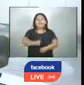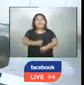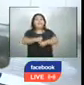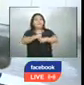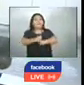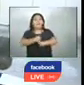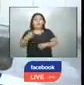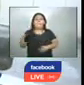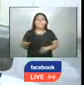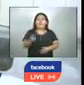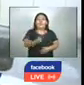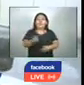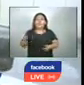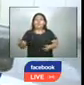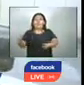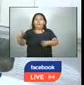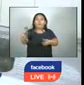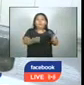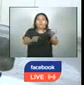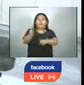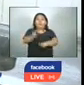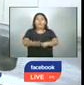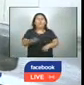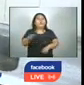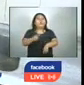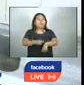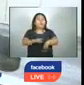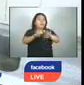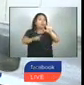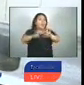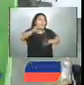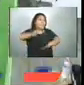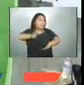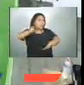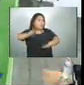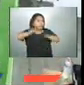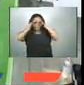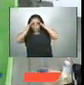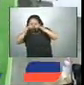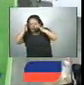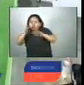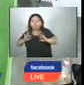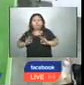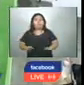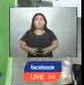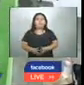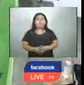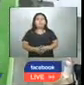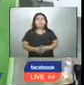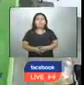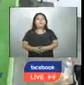Las personas serán internadas por un periodo de hasta seis meses con atención multidisciplinaria.